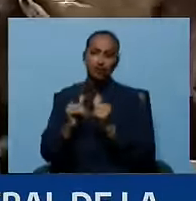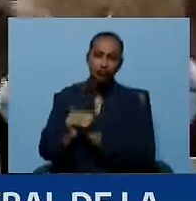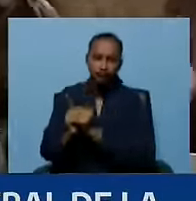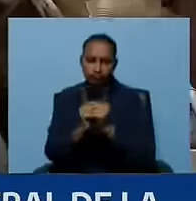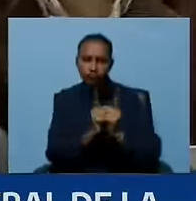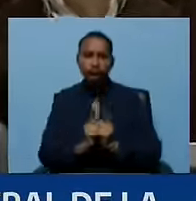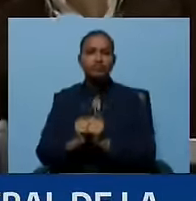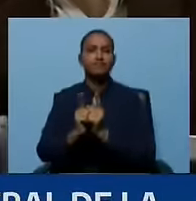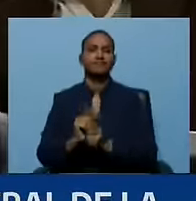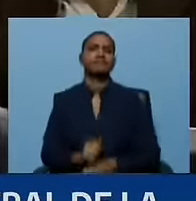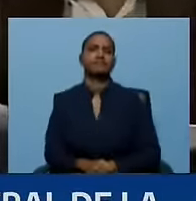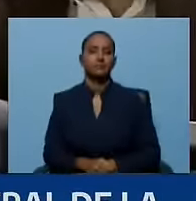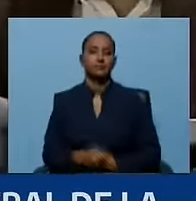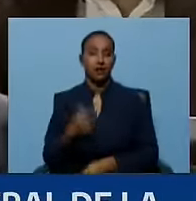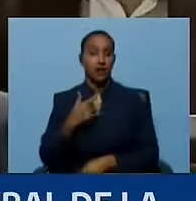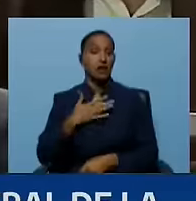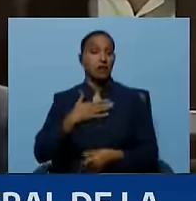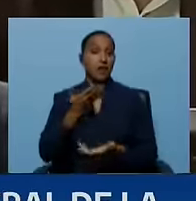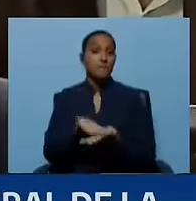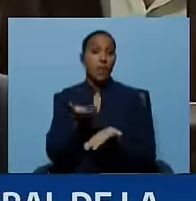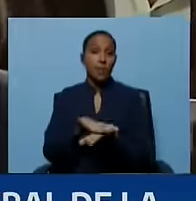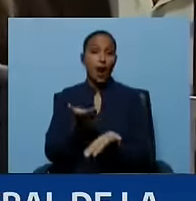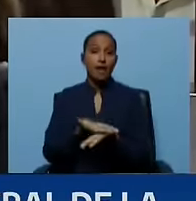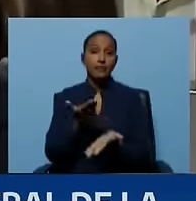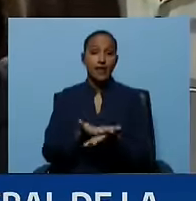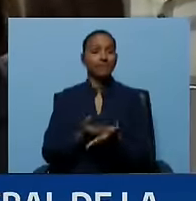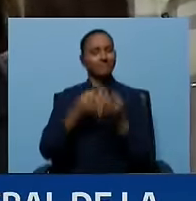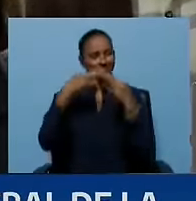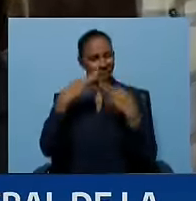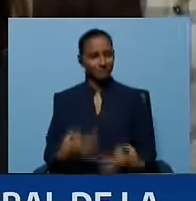Es la propuesta vital